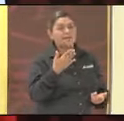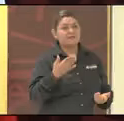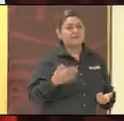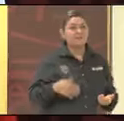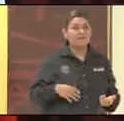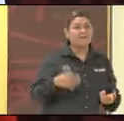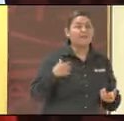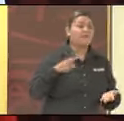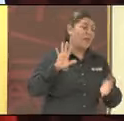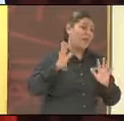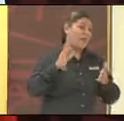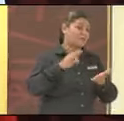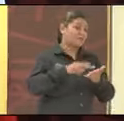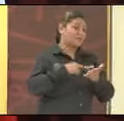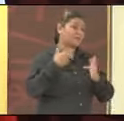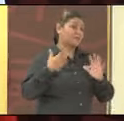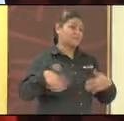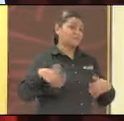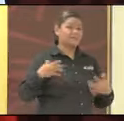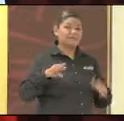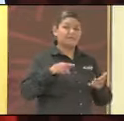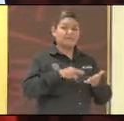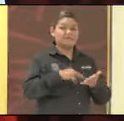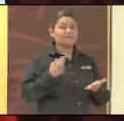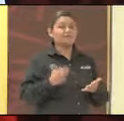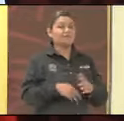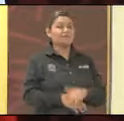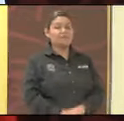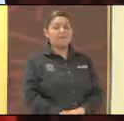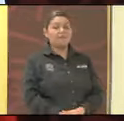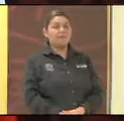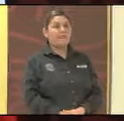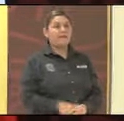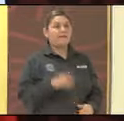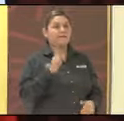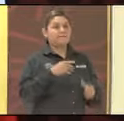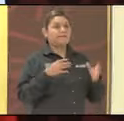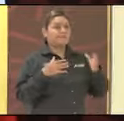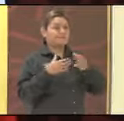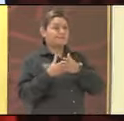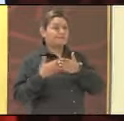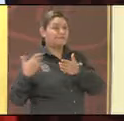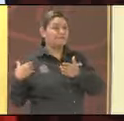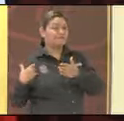fíjense lo que aprobamos, la trascendencia de lo que aprobamos en la sesión de Cabildo pasada,